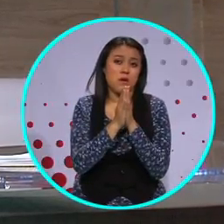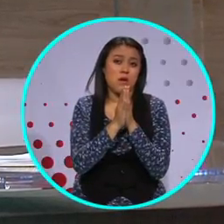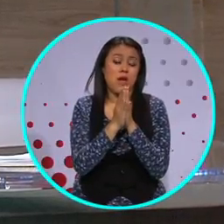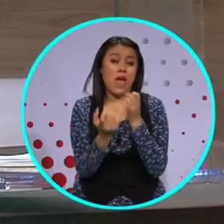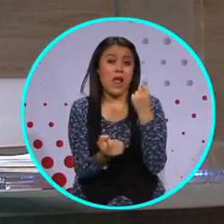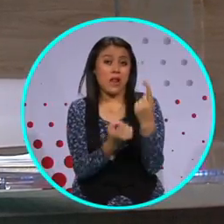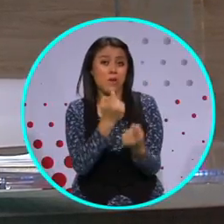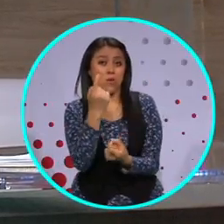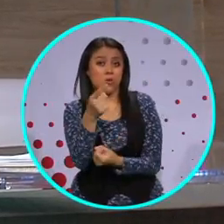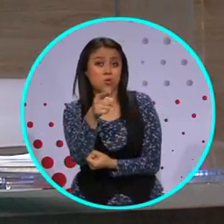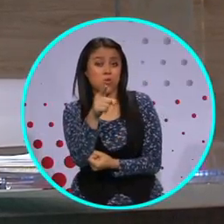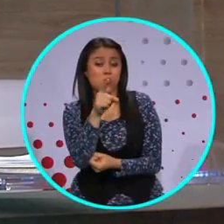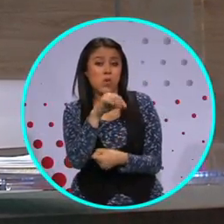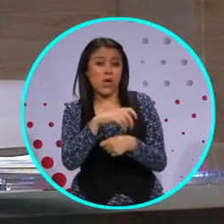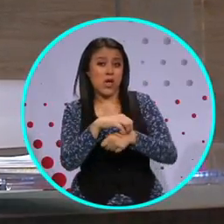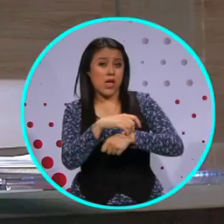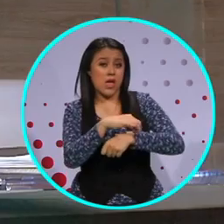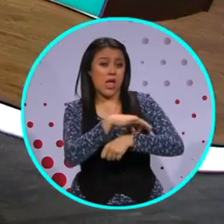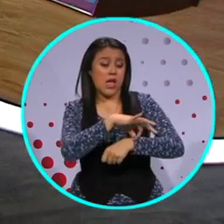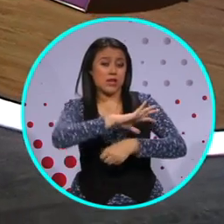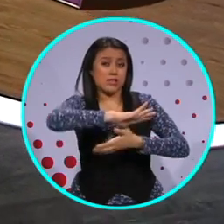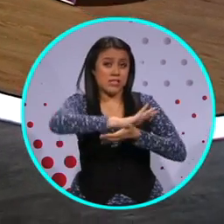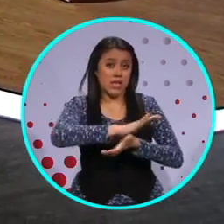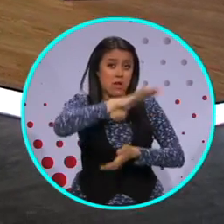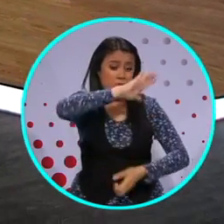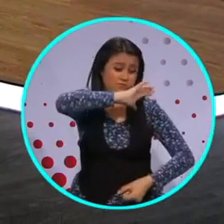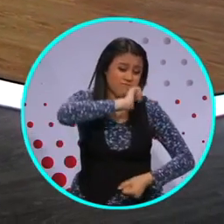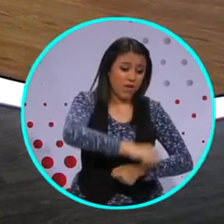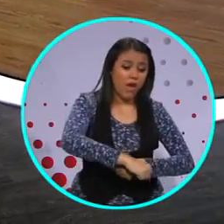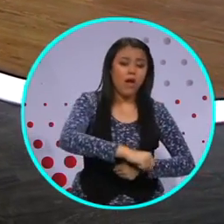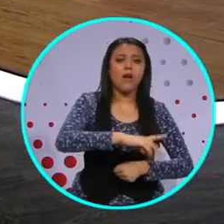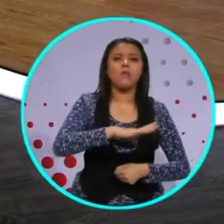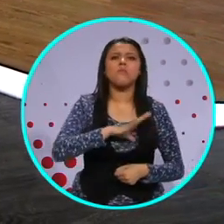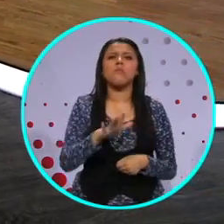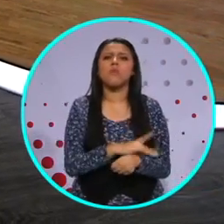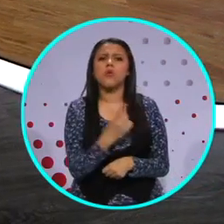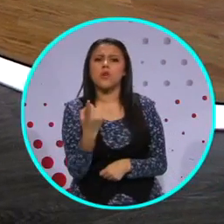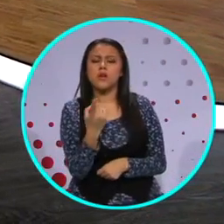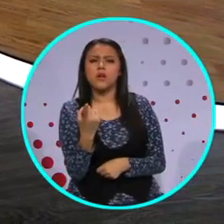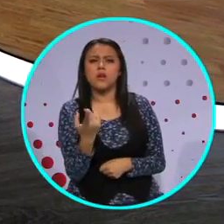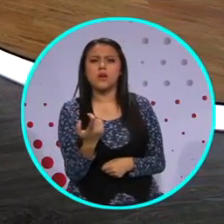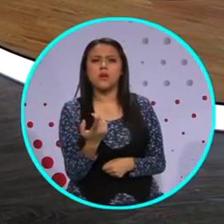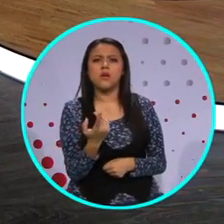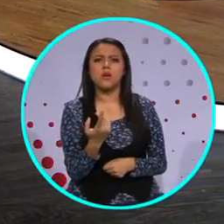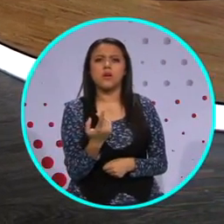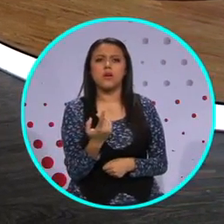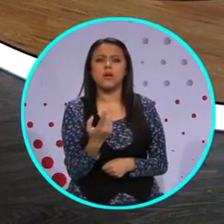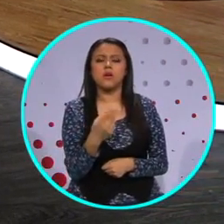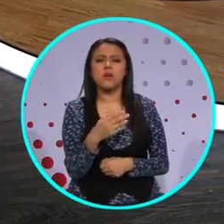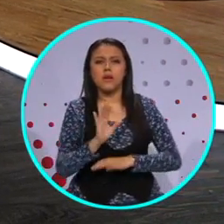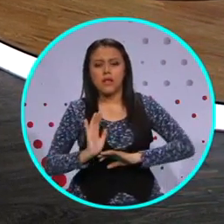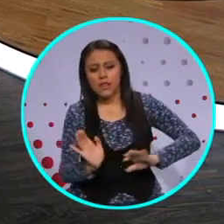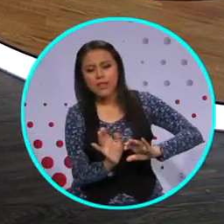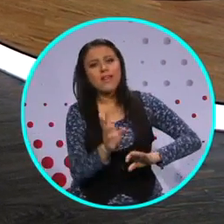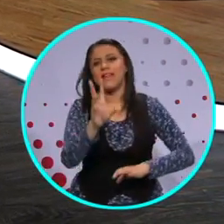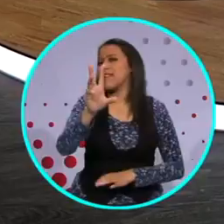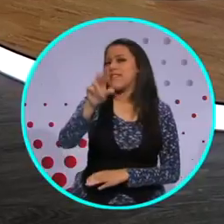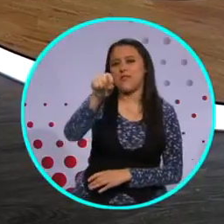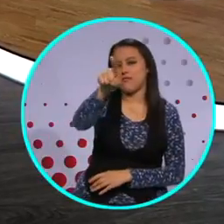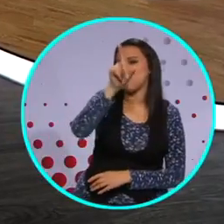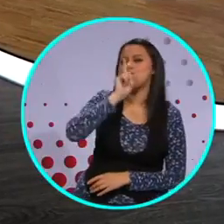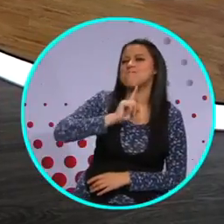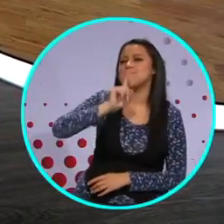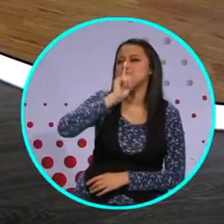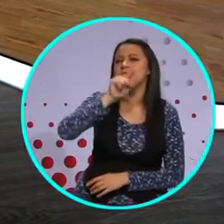toma tras una araña se aparece así como porque le quitan la vida a un ser vivo bueno le hago no es cierto